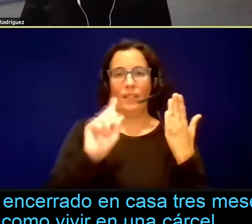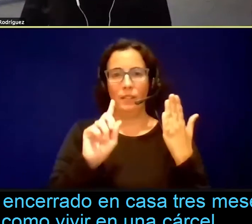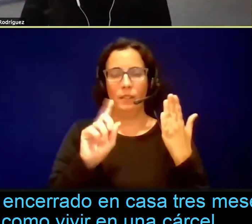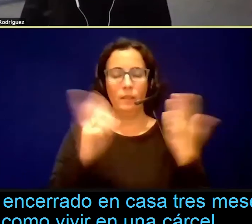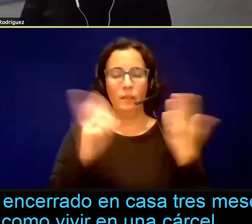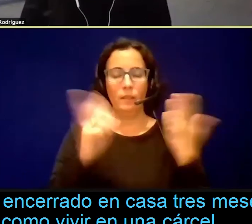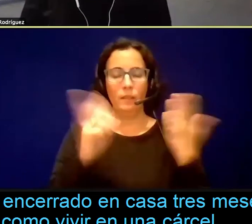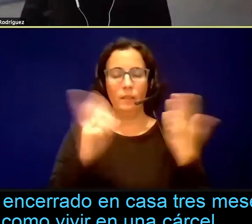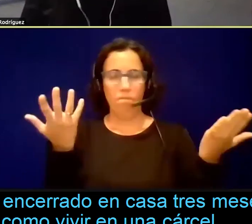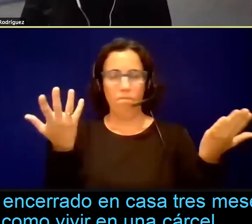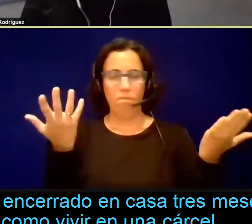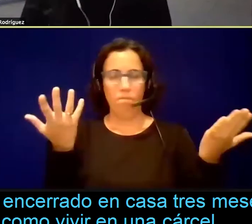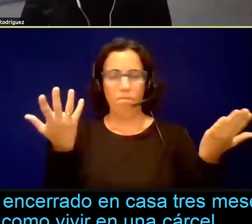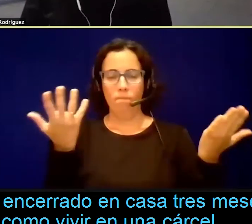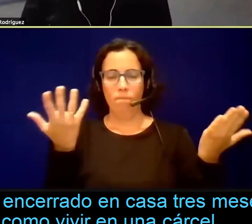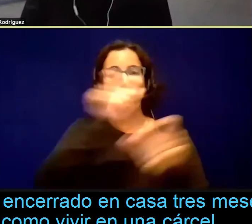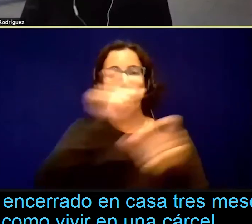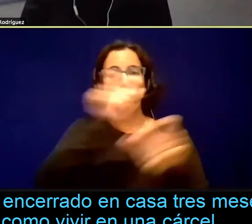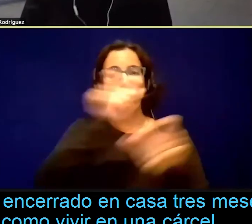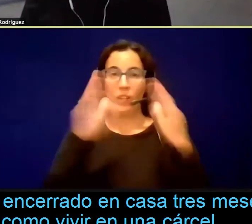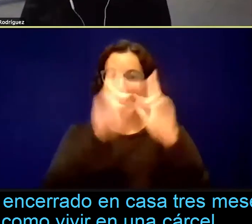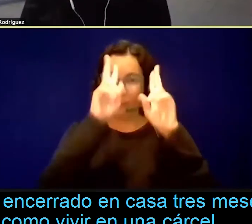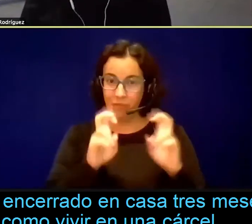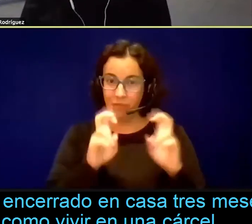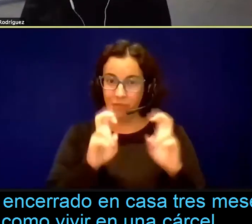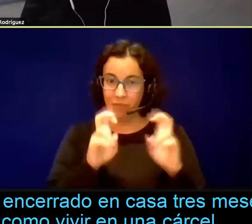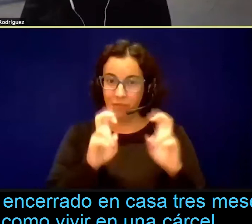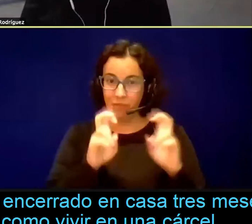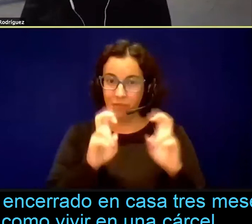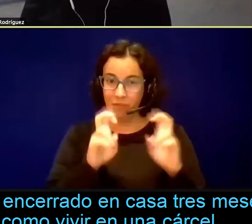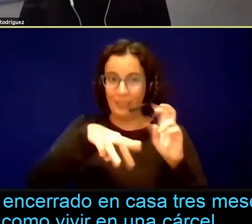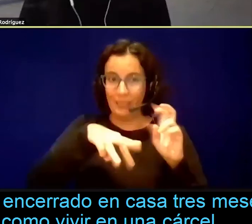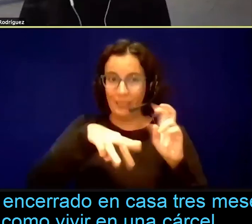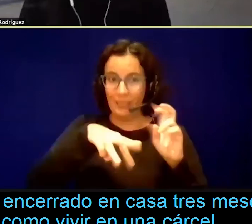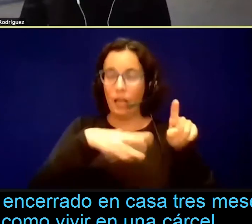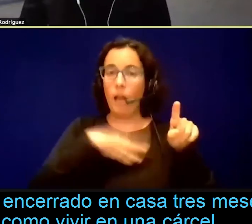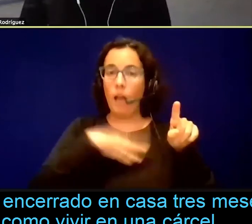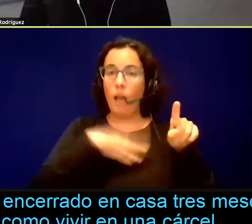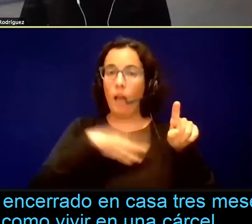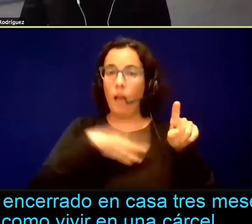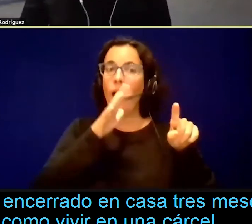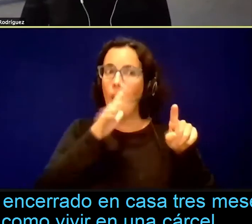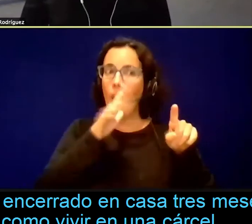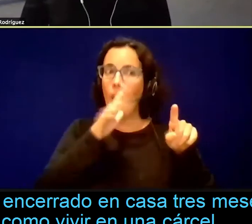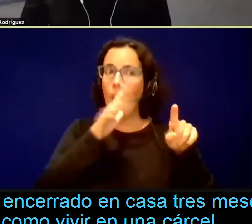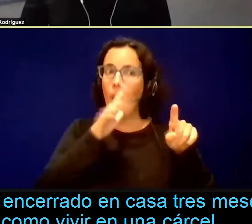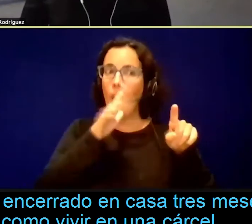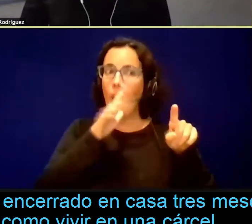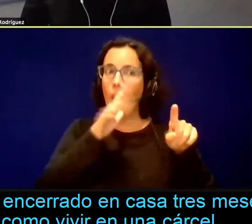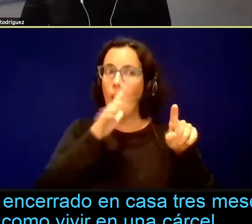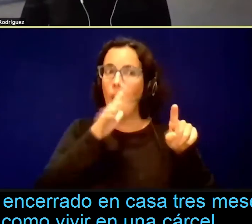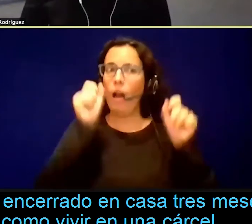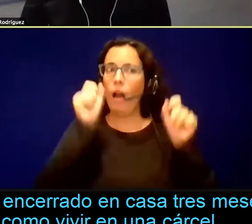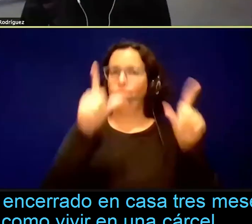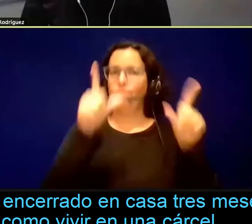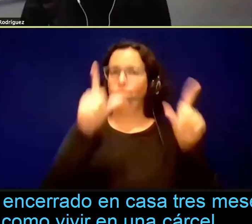confinadas y han visto lo que era estar 3 meses encerrado en casa, pues a lo mejor ahora se empiezan a dar cuenta que no hay derecho a que una persona viva en una